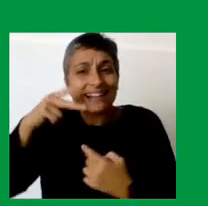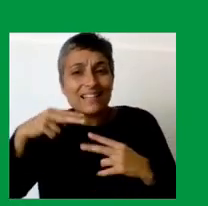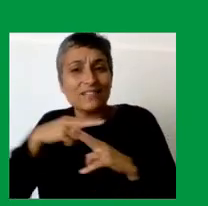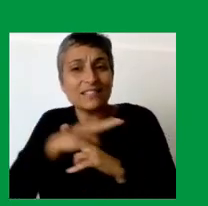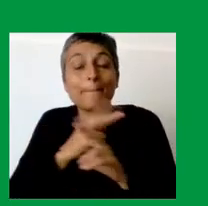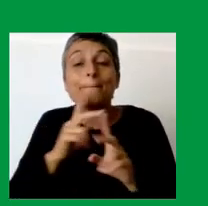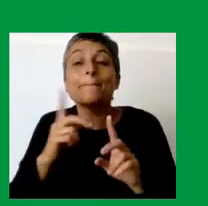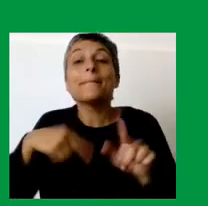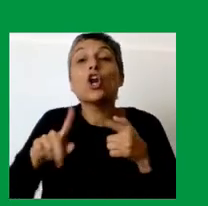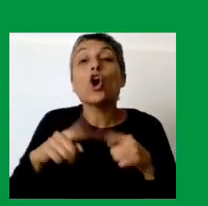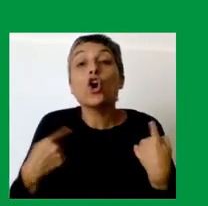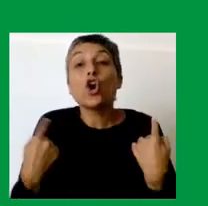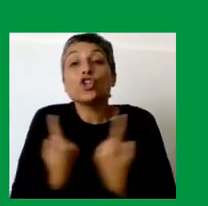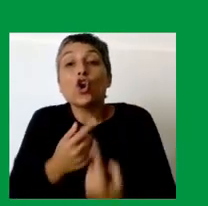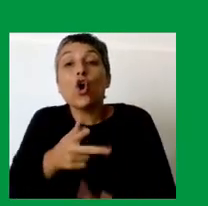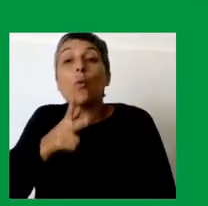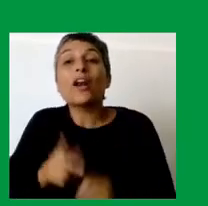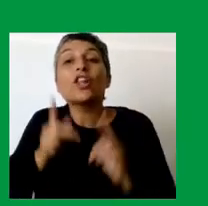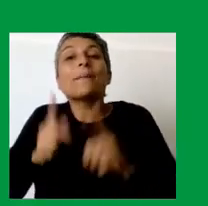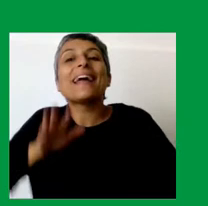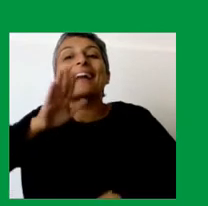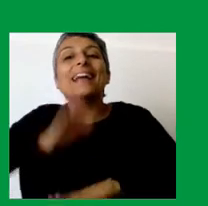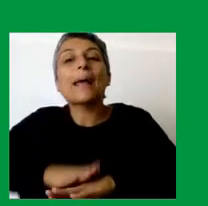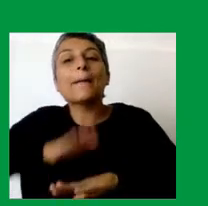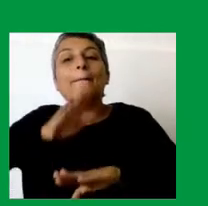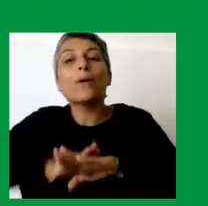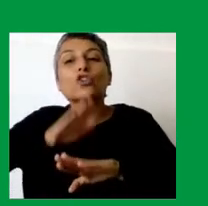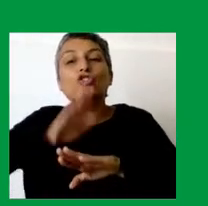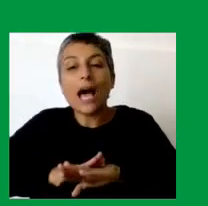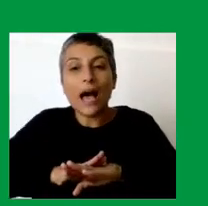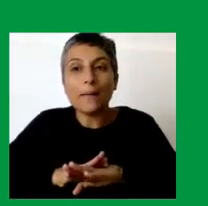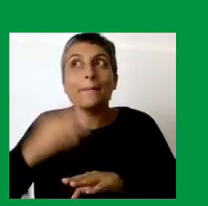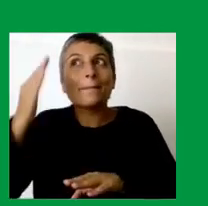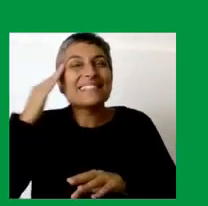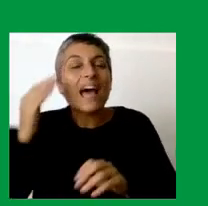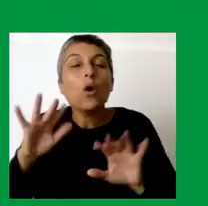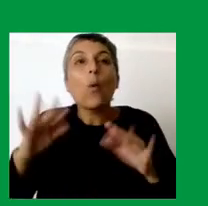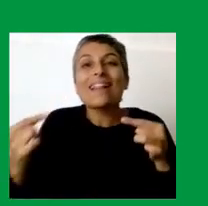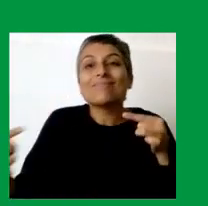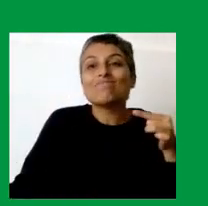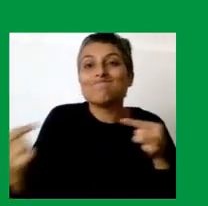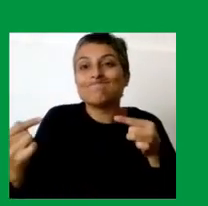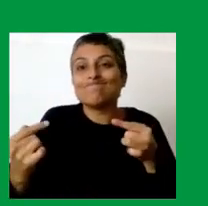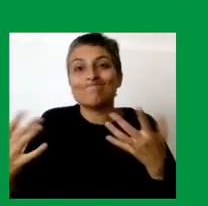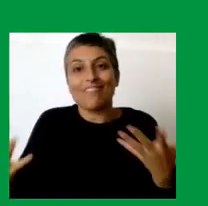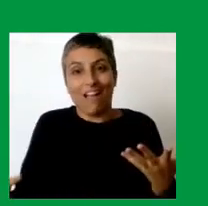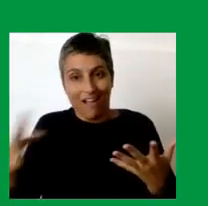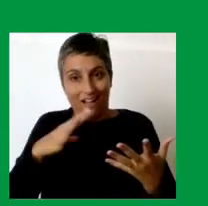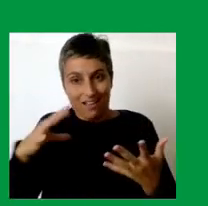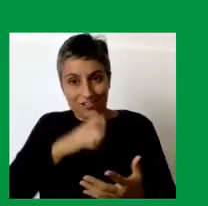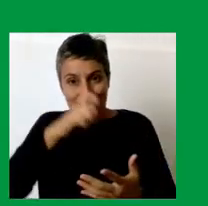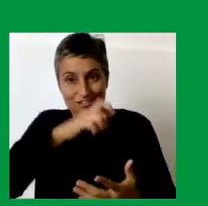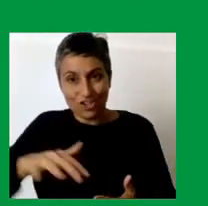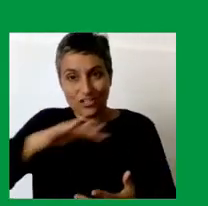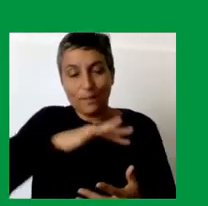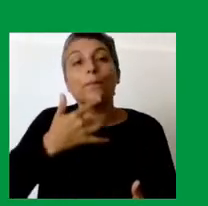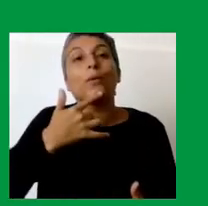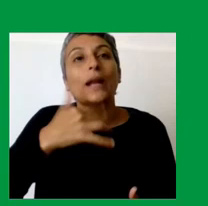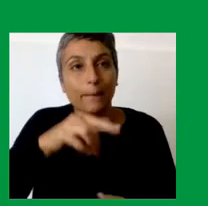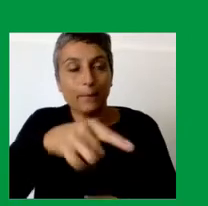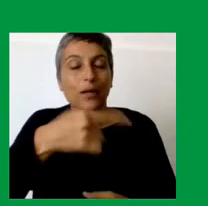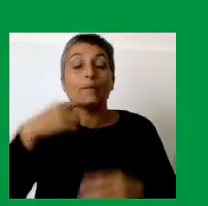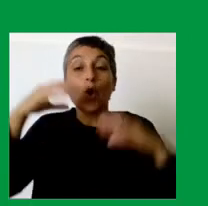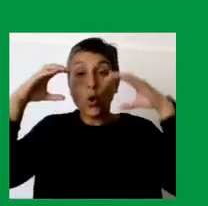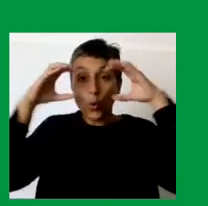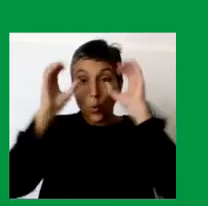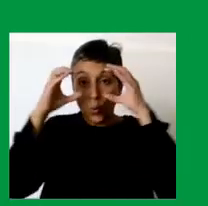nuestra responsabilidad pensar en las tensiones que provoca. Digo esto como ejemplo, ¿no? Cuando Google, que